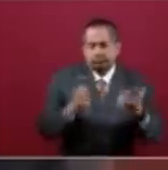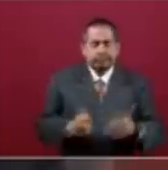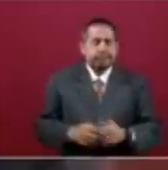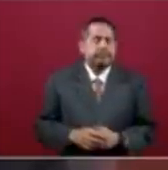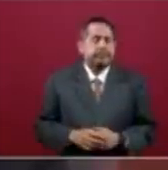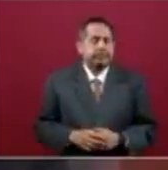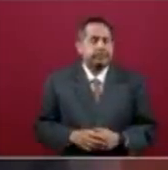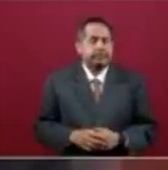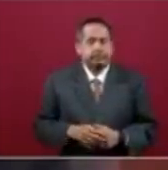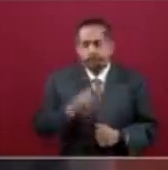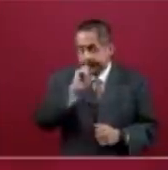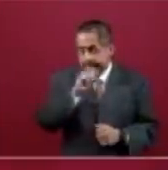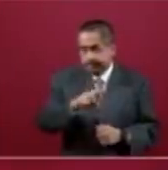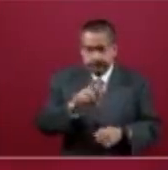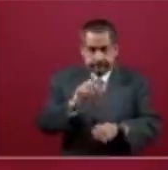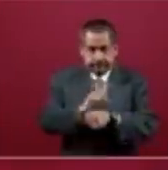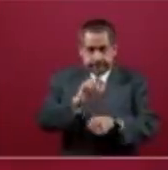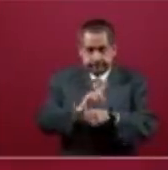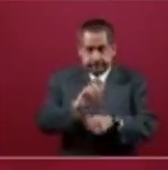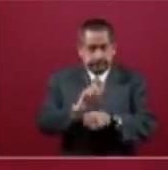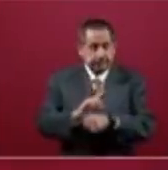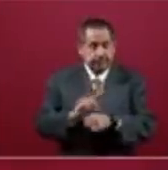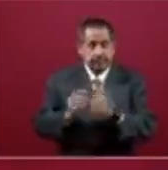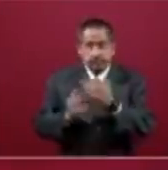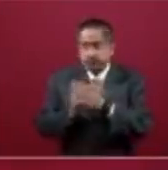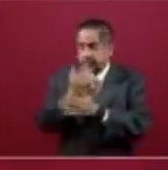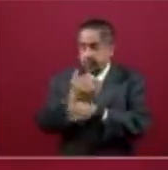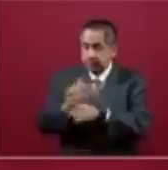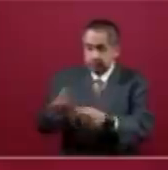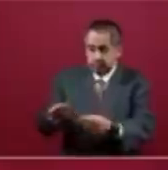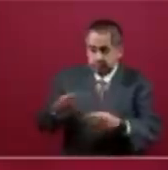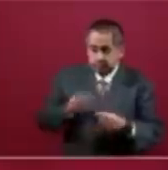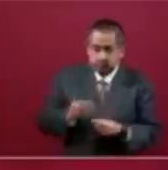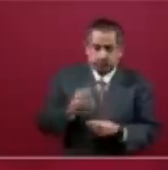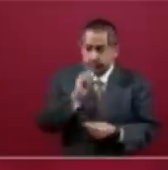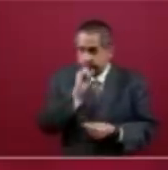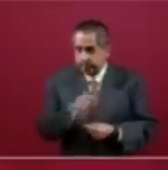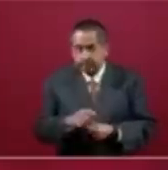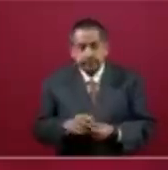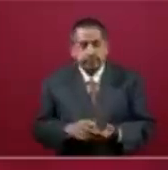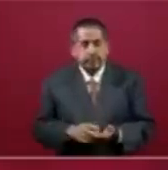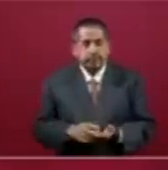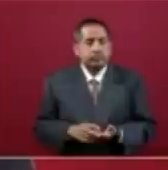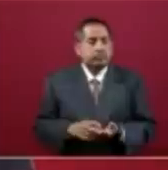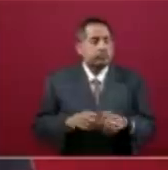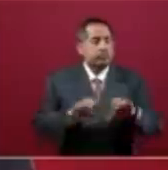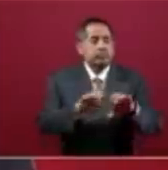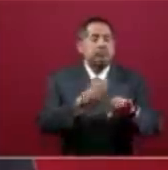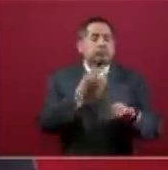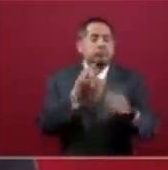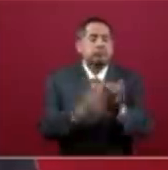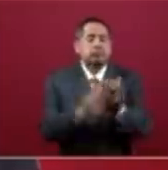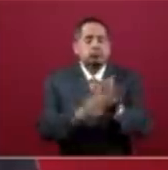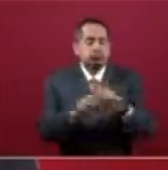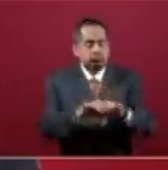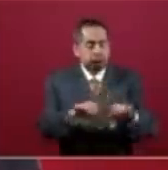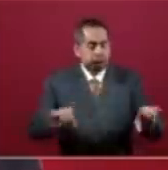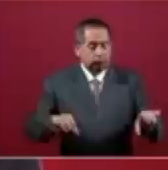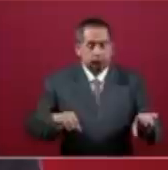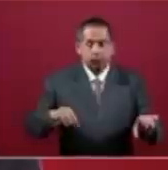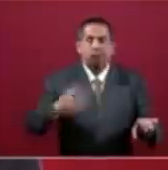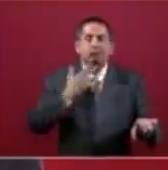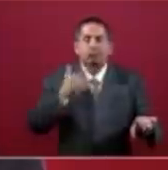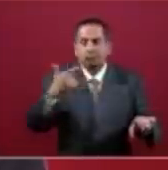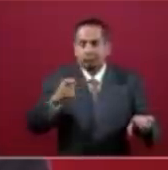Y también diario tenemos el reporte de las tomas clandestinas, en